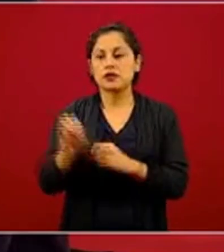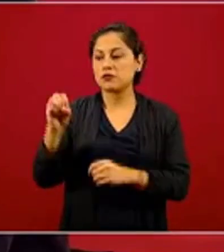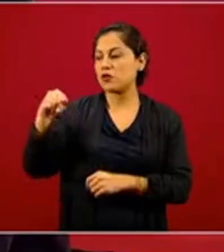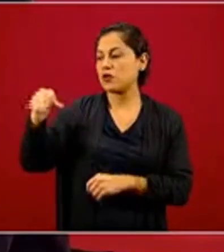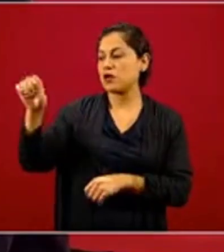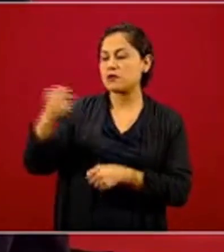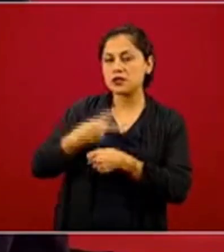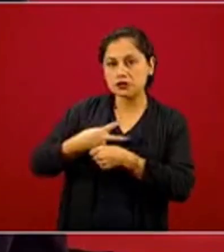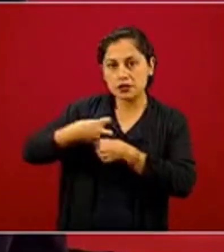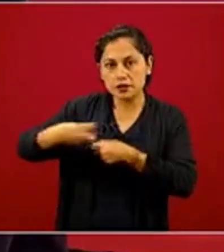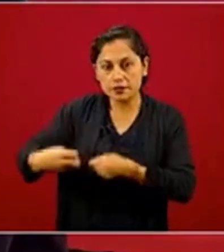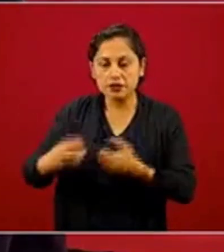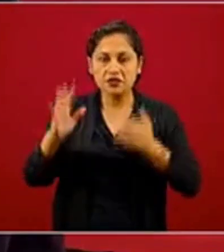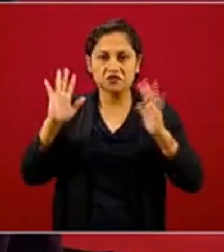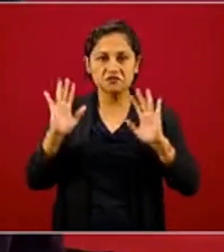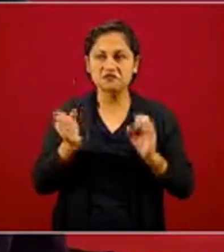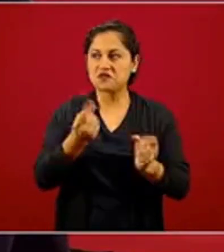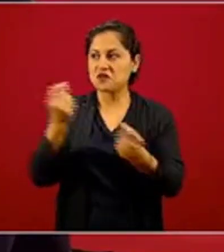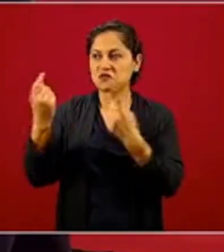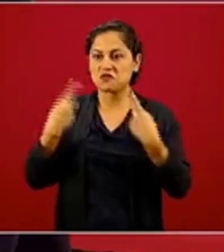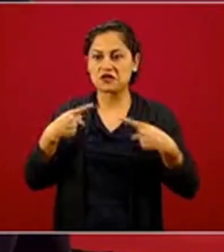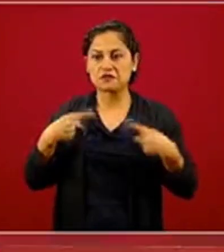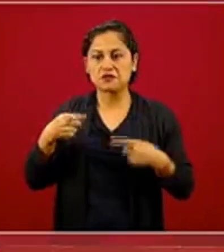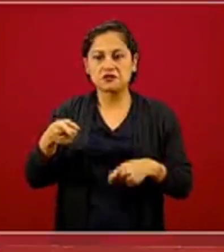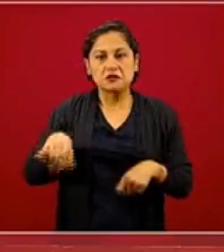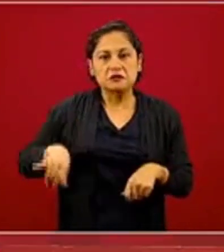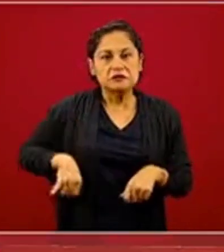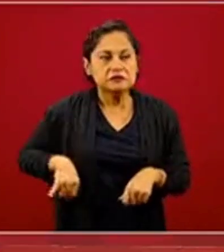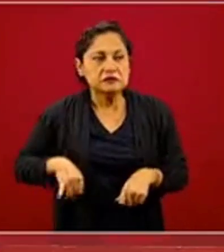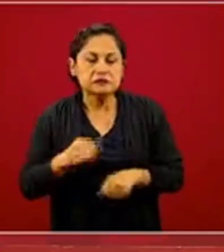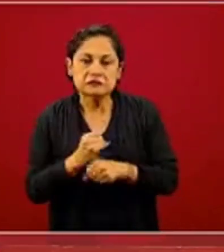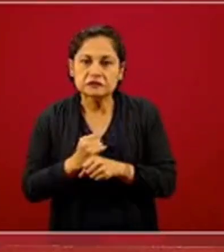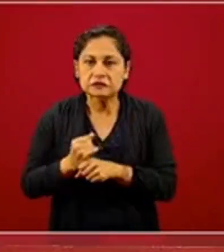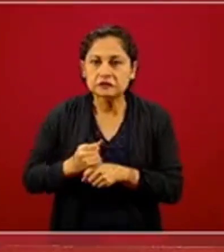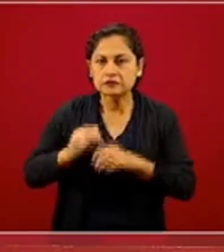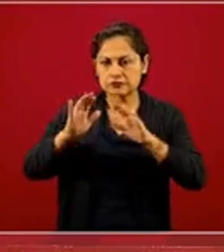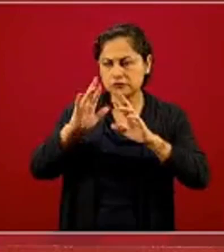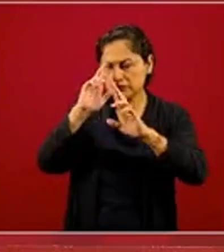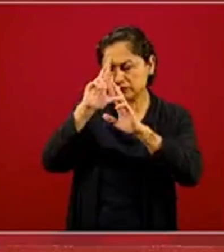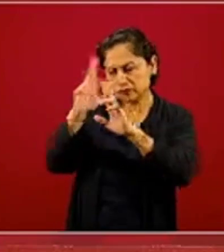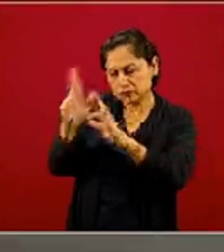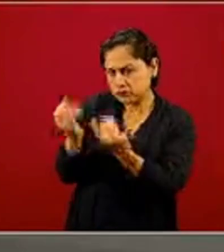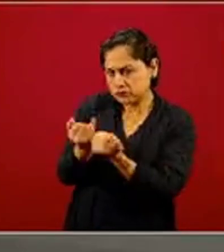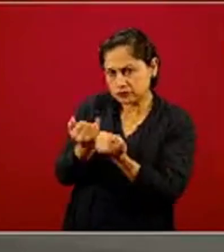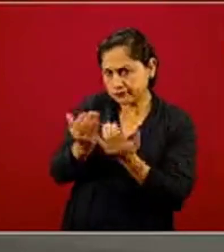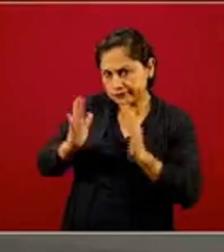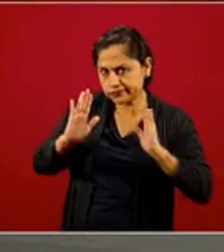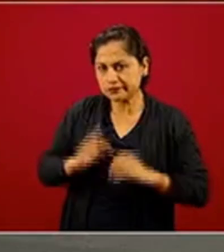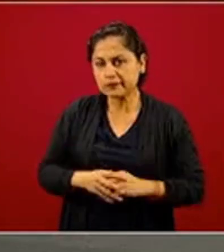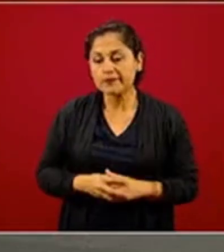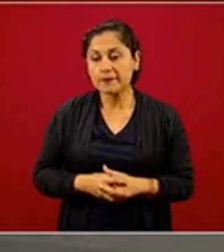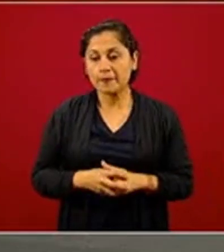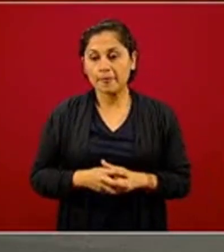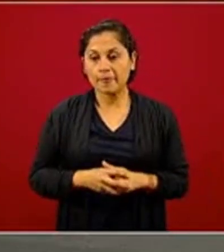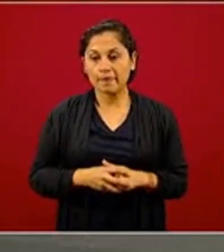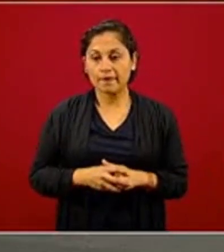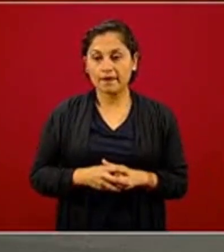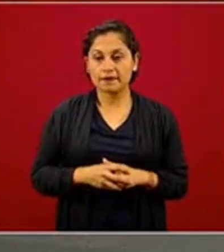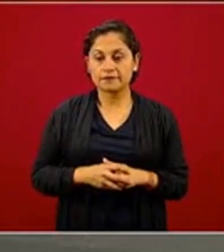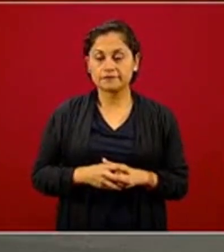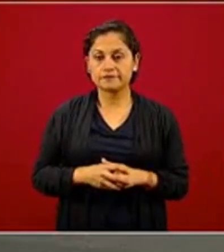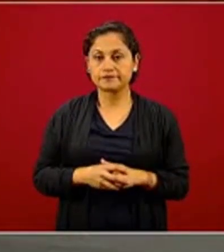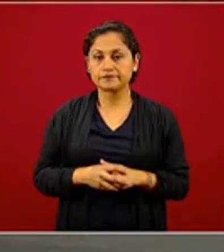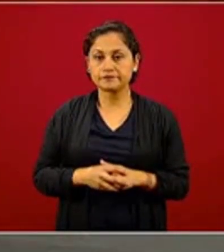hay personas que, bueno, tienen inquietudes, mis respetos también a estas personas. Entonces, el tema